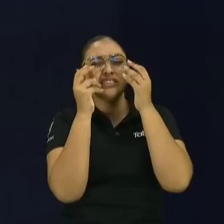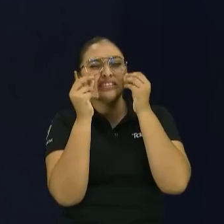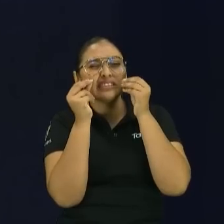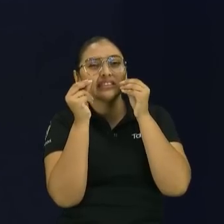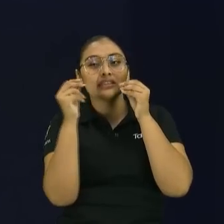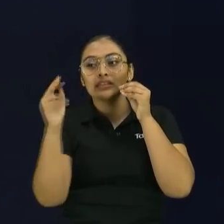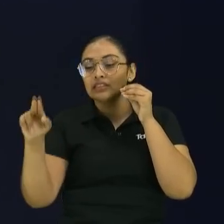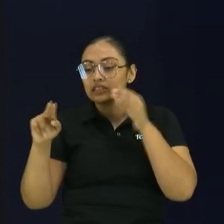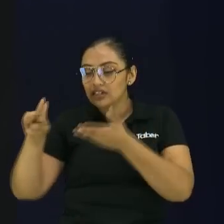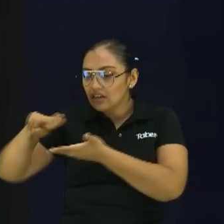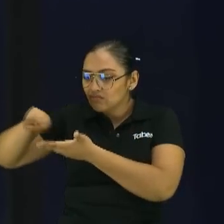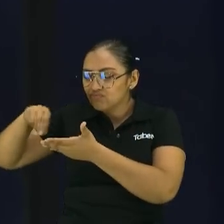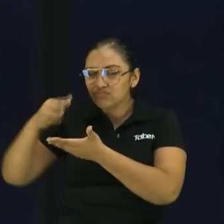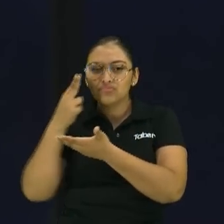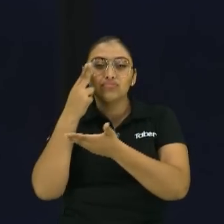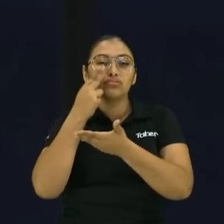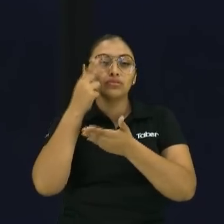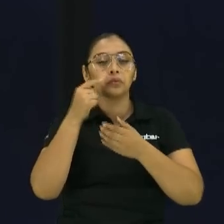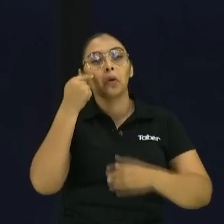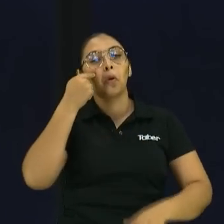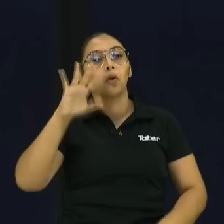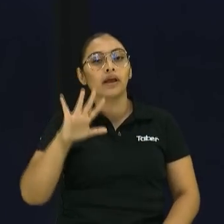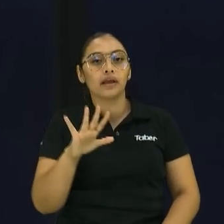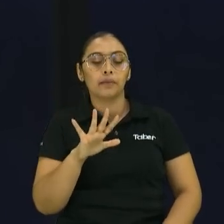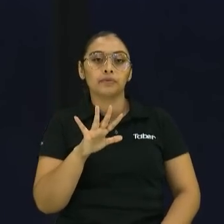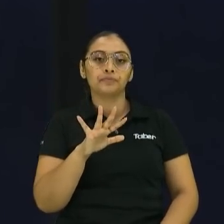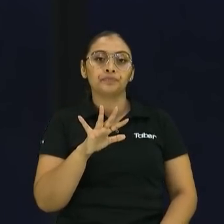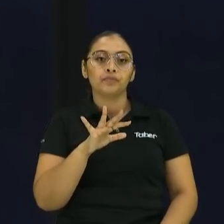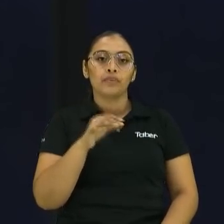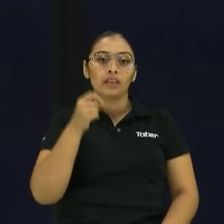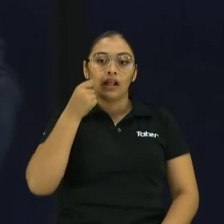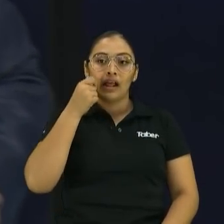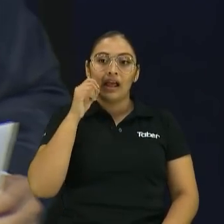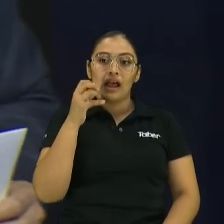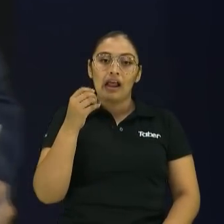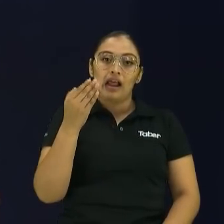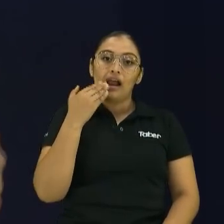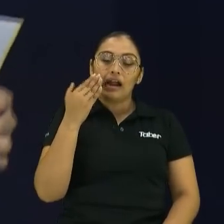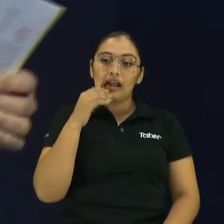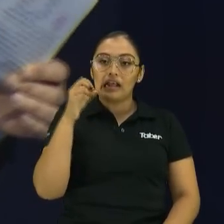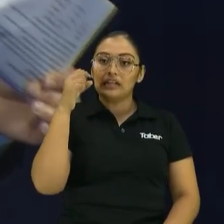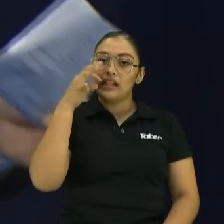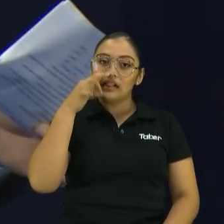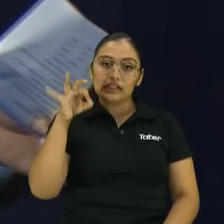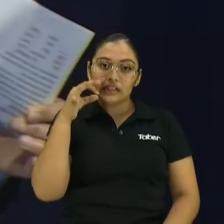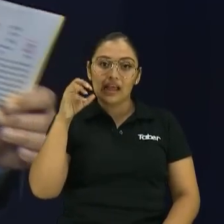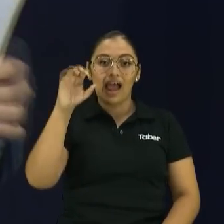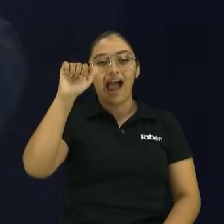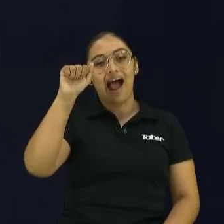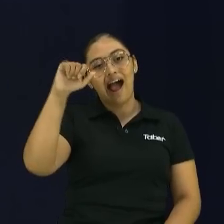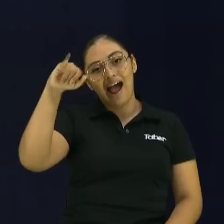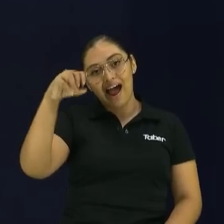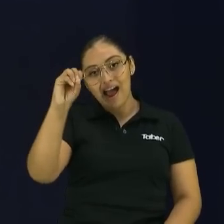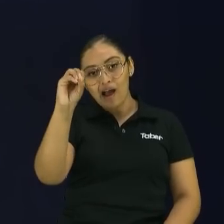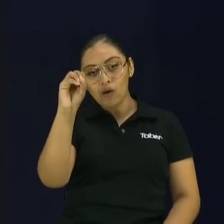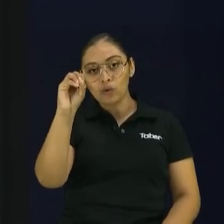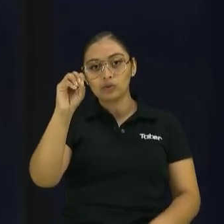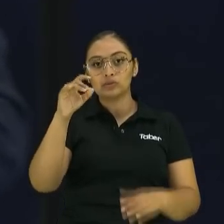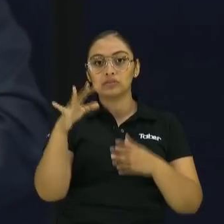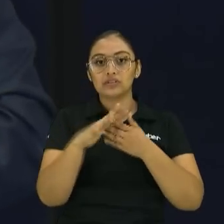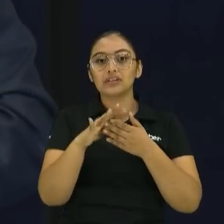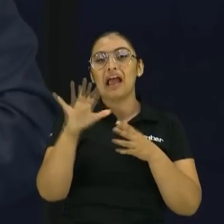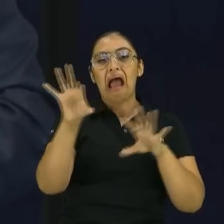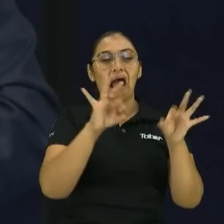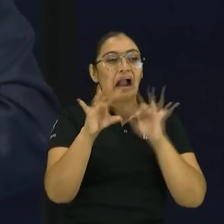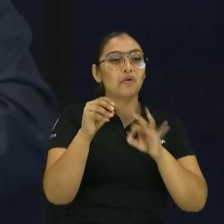mejor por ejemplo el ajo tostado en la cacerola que le pasó a su abuelita Cuando tenía alguna eso le quemaba Échate gotitas de limón